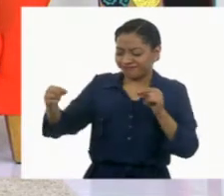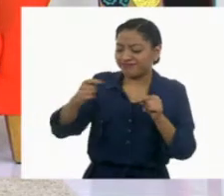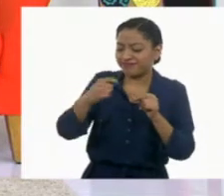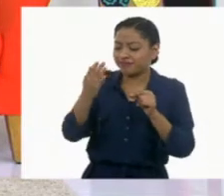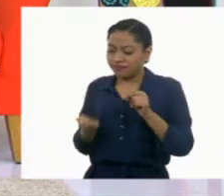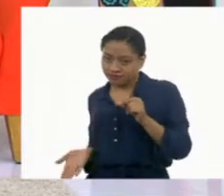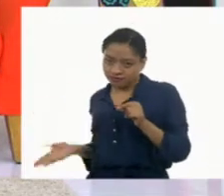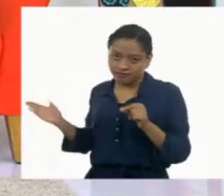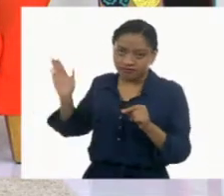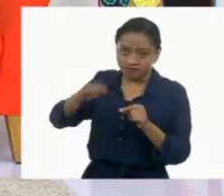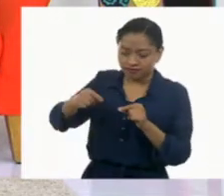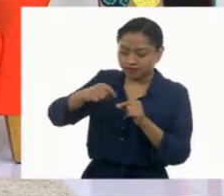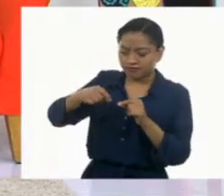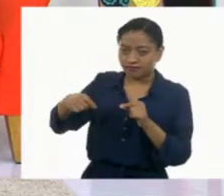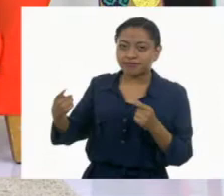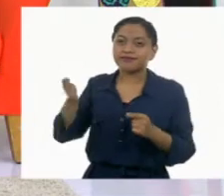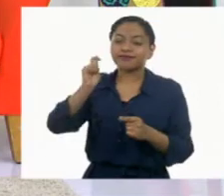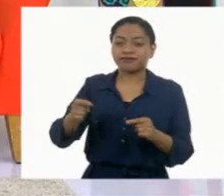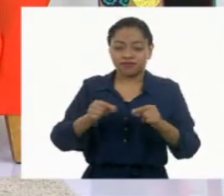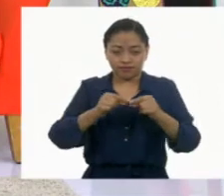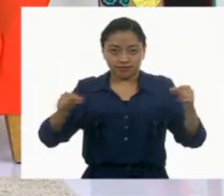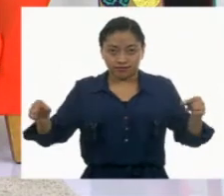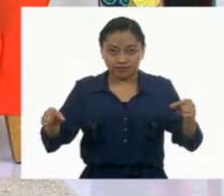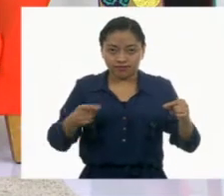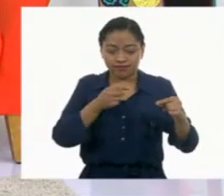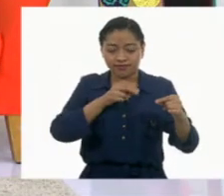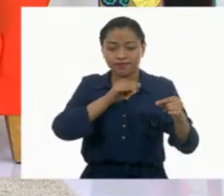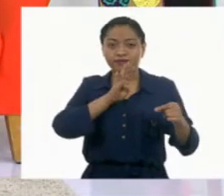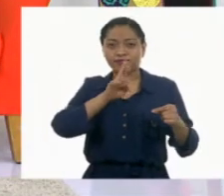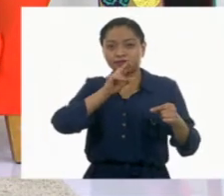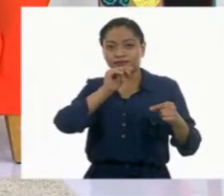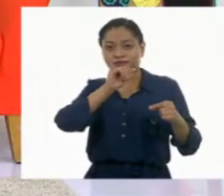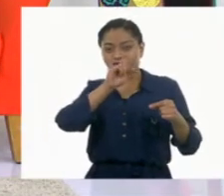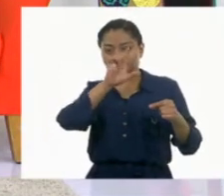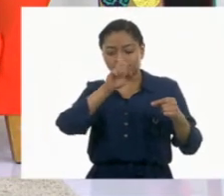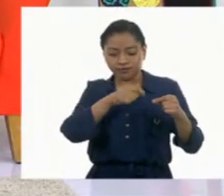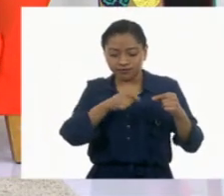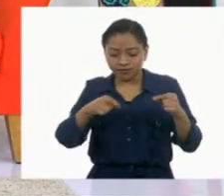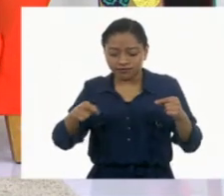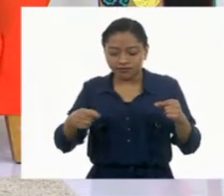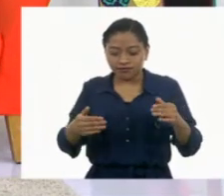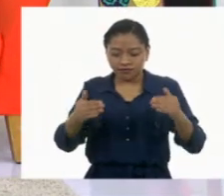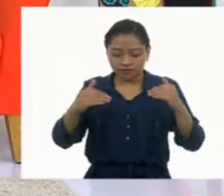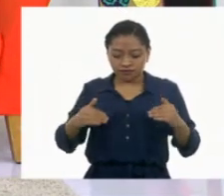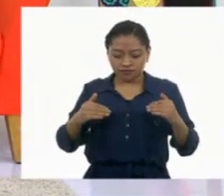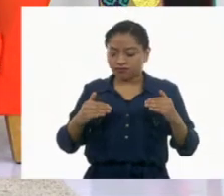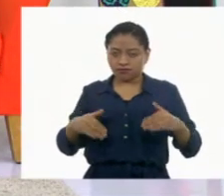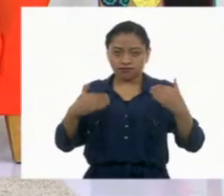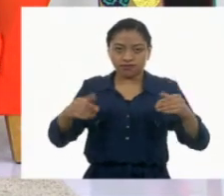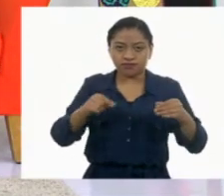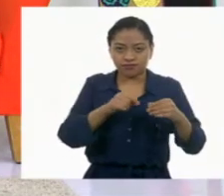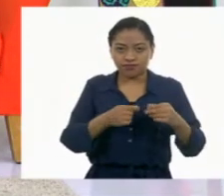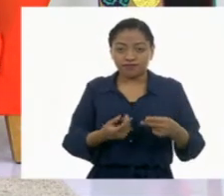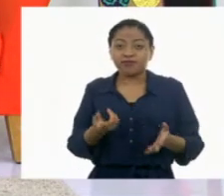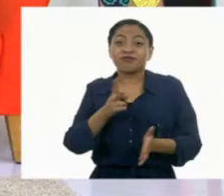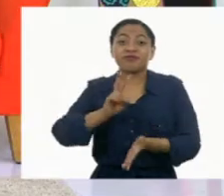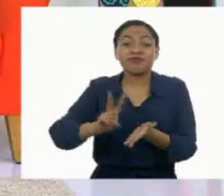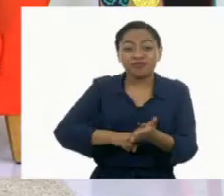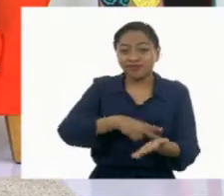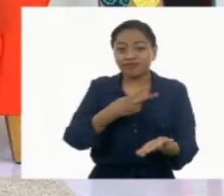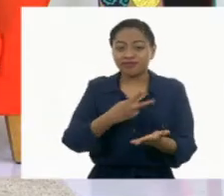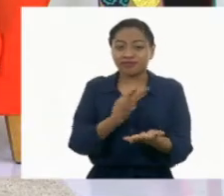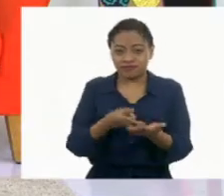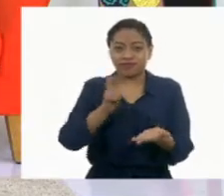Pues que escriben un renglón en braille y luego se regresan y vuelven a escribir en el mismo renglón. En ese mismo, ya. Ajá,